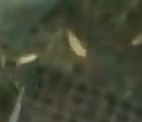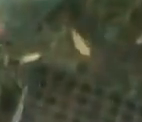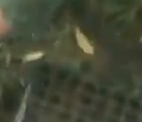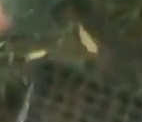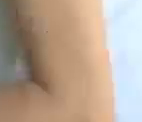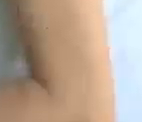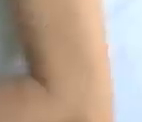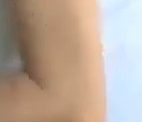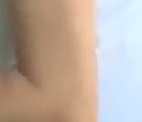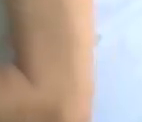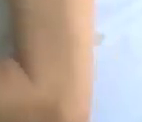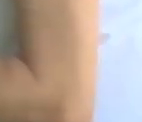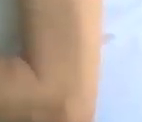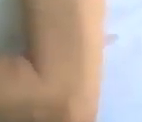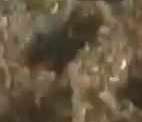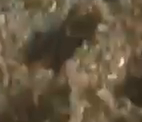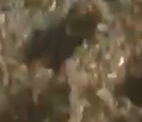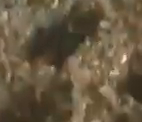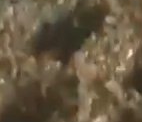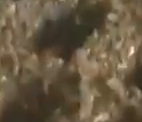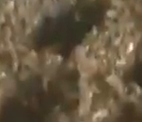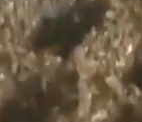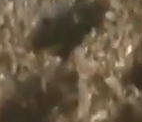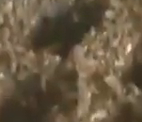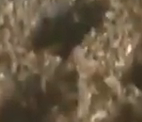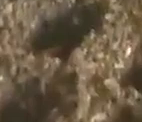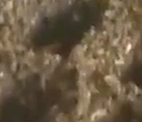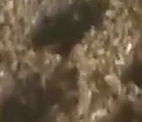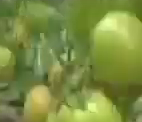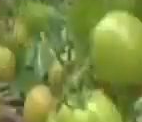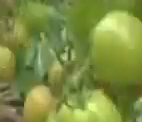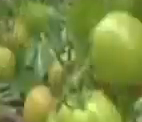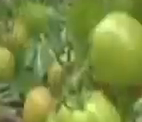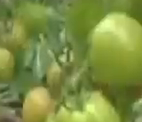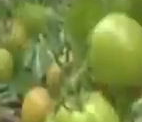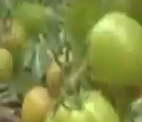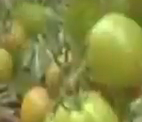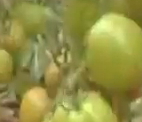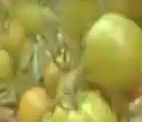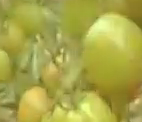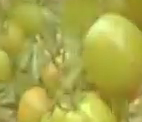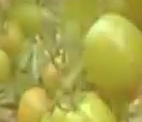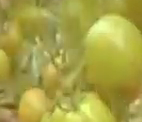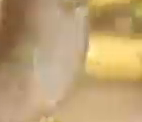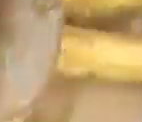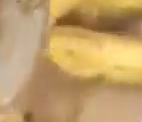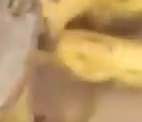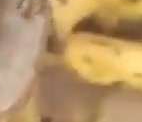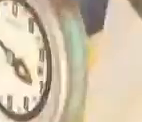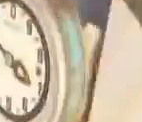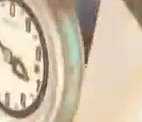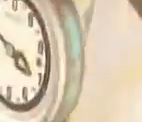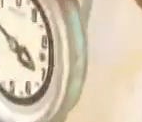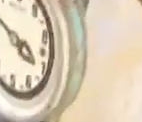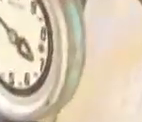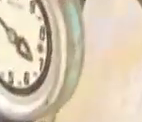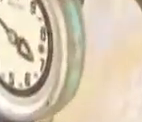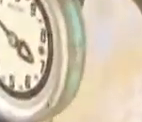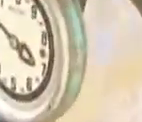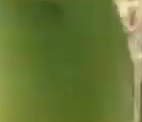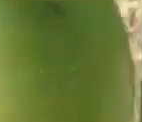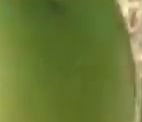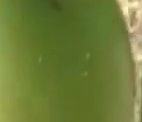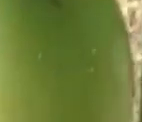que logremos que todos los consejos comunales, que todos los comités de tierras urbanas, que todas las comunas, que todos los